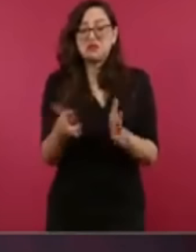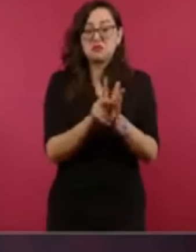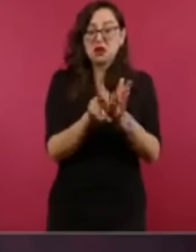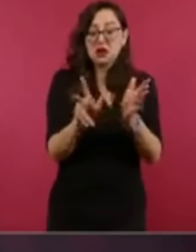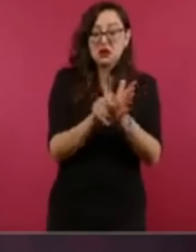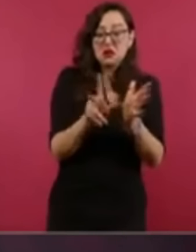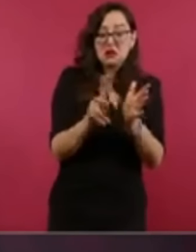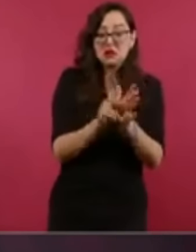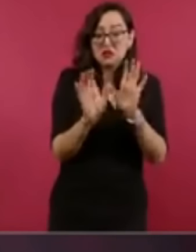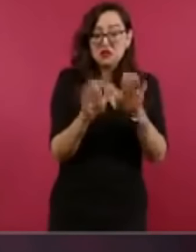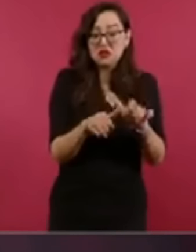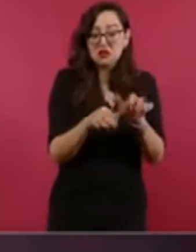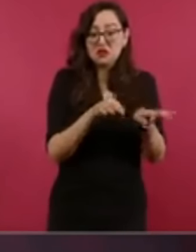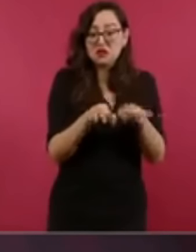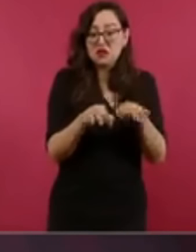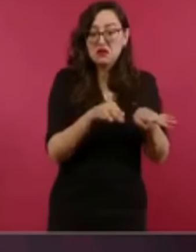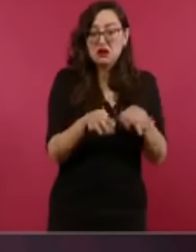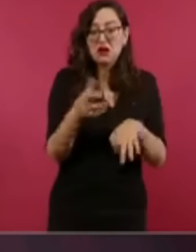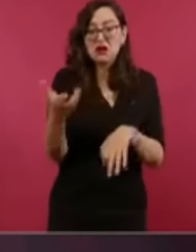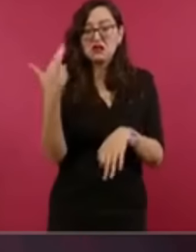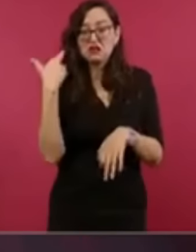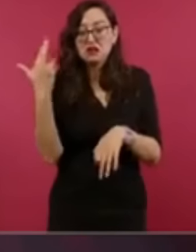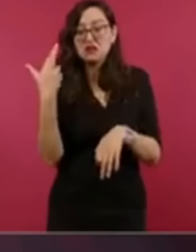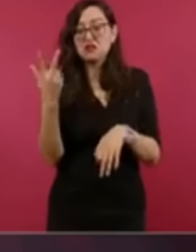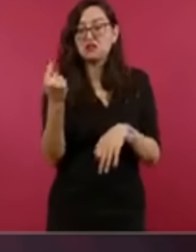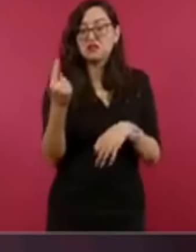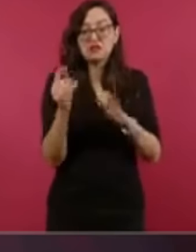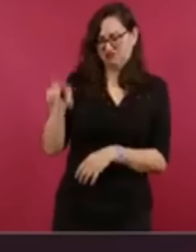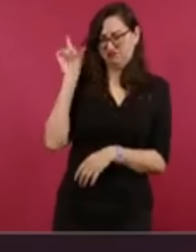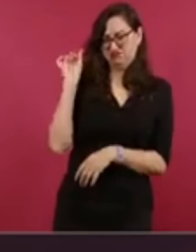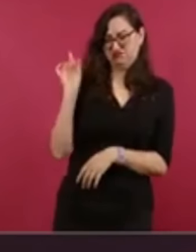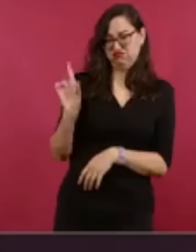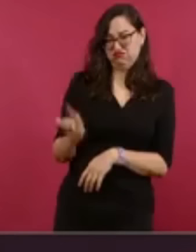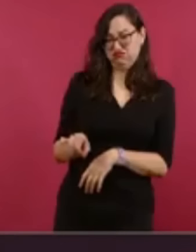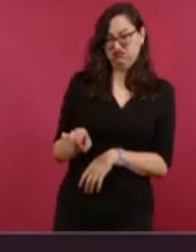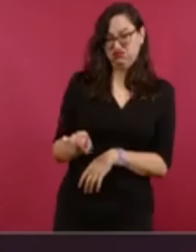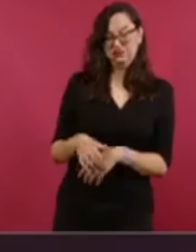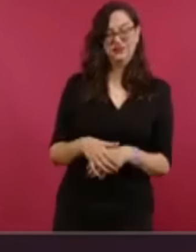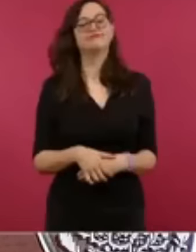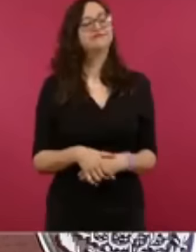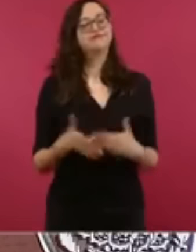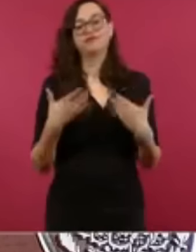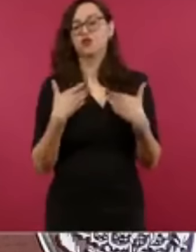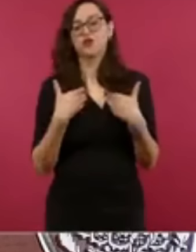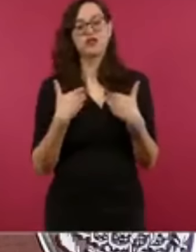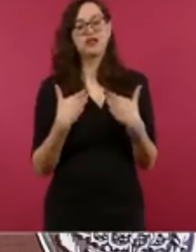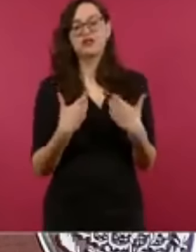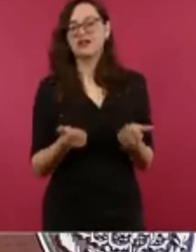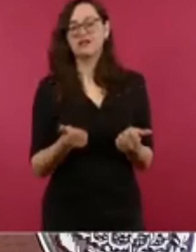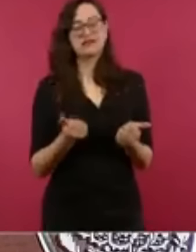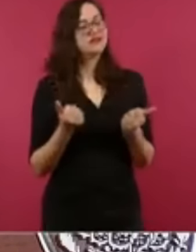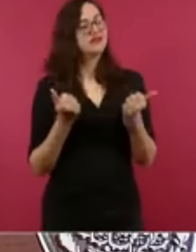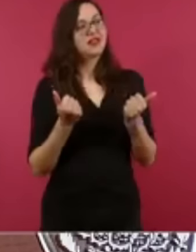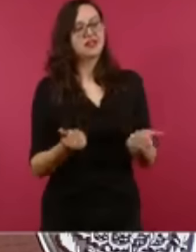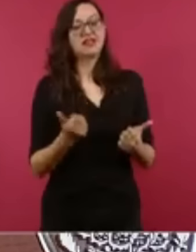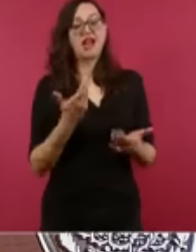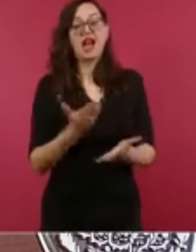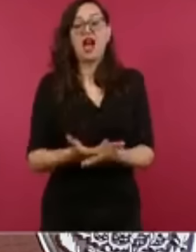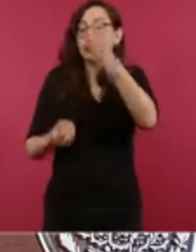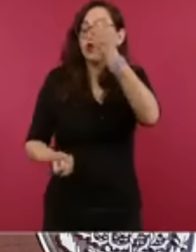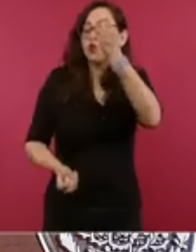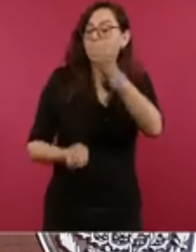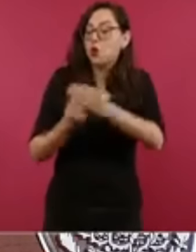eran reporteros de radio, de televisión, no eran periodistas, no entendieron que ya hay otras